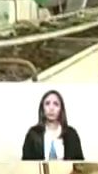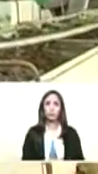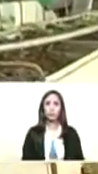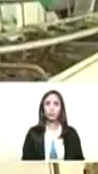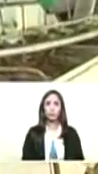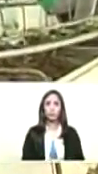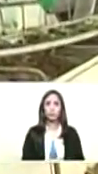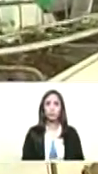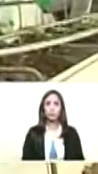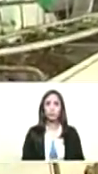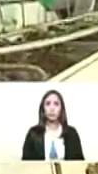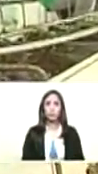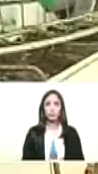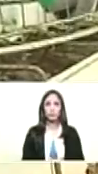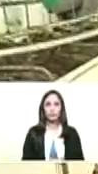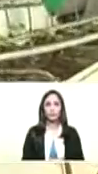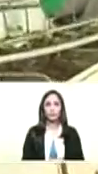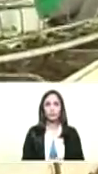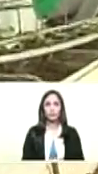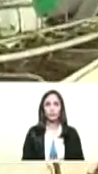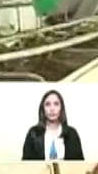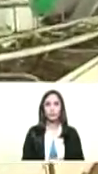Correcto.